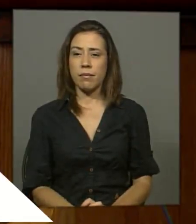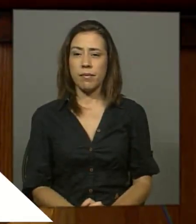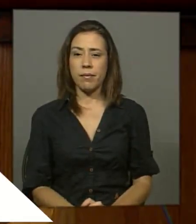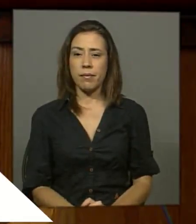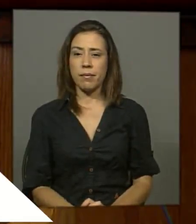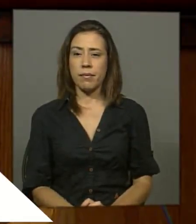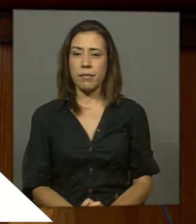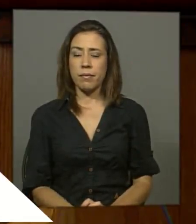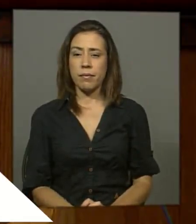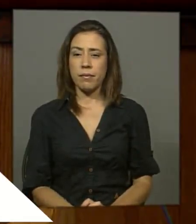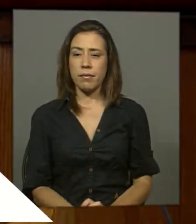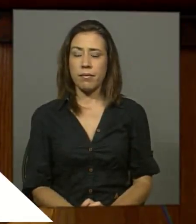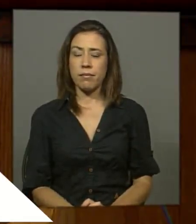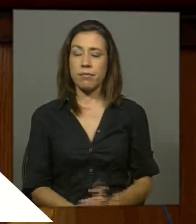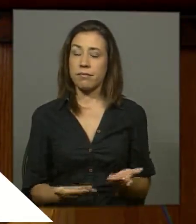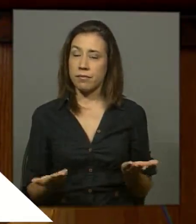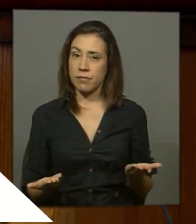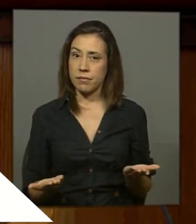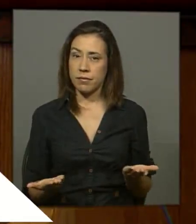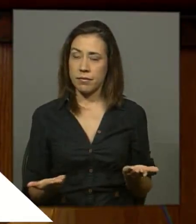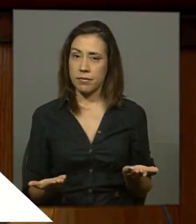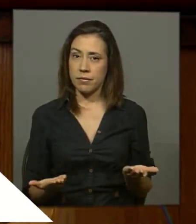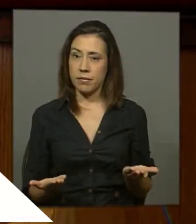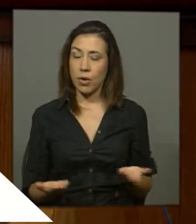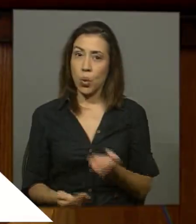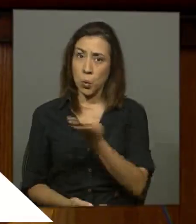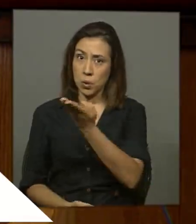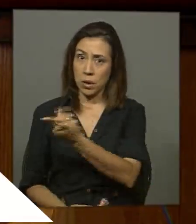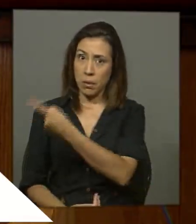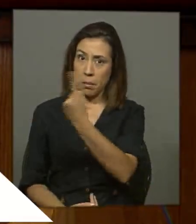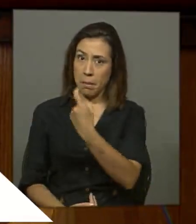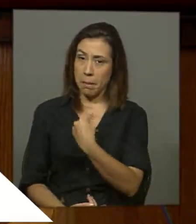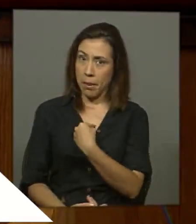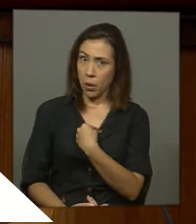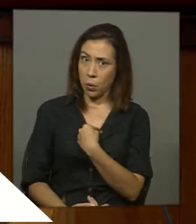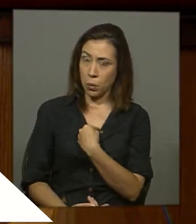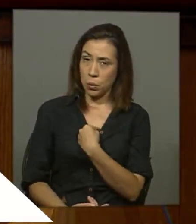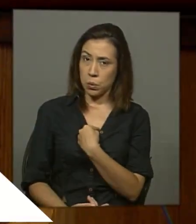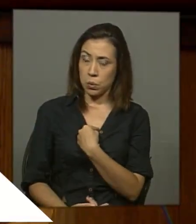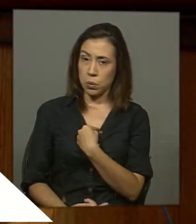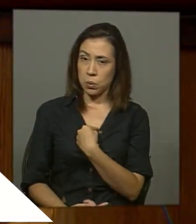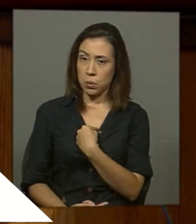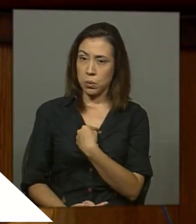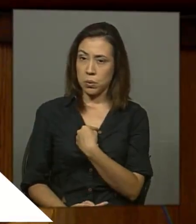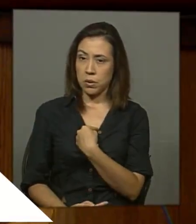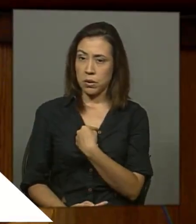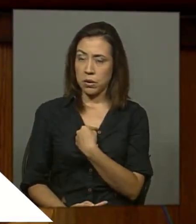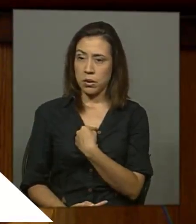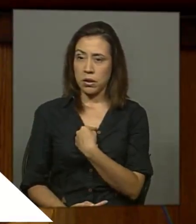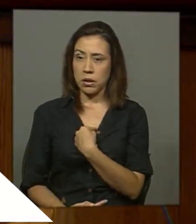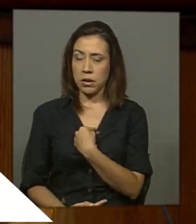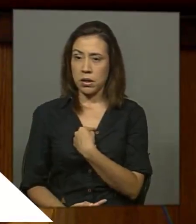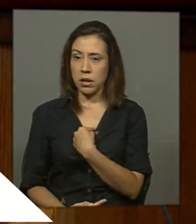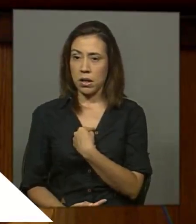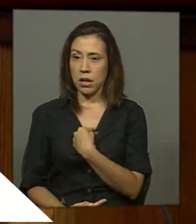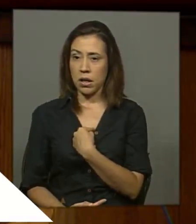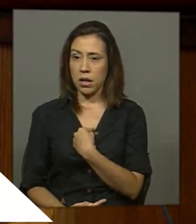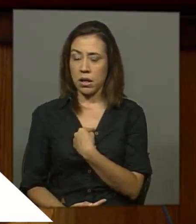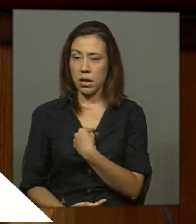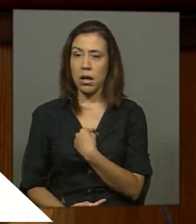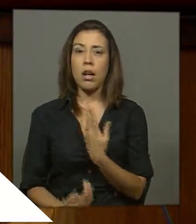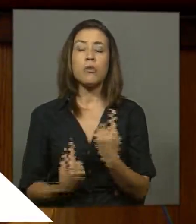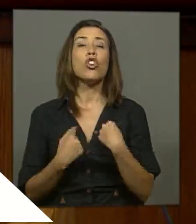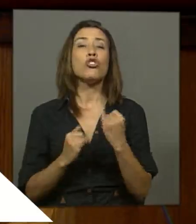bien ahora bien usted me pregunta por eh la la recepción de las